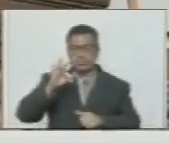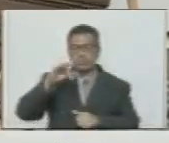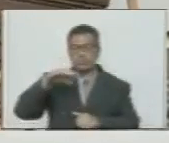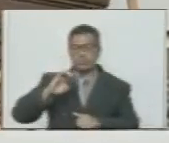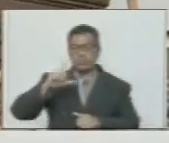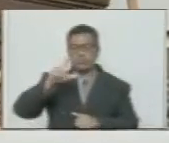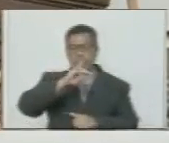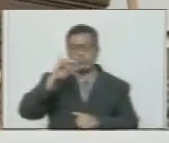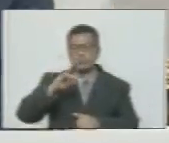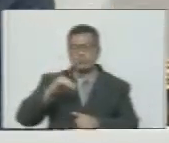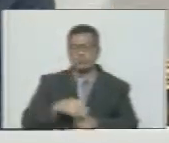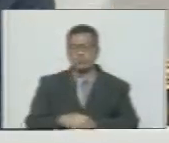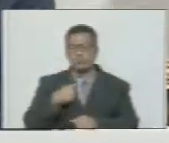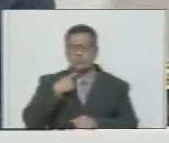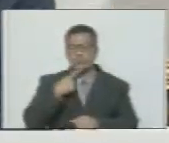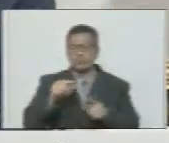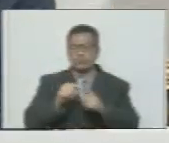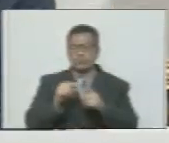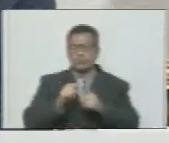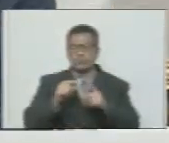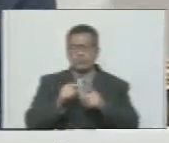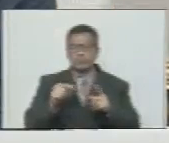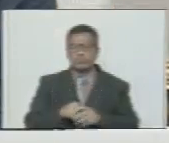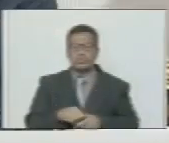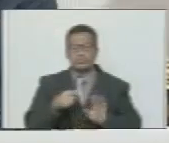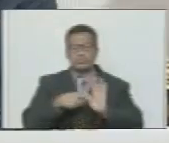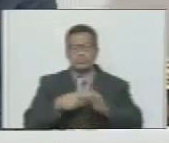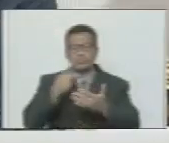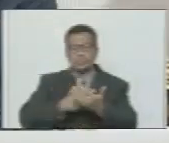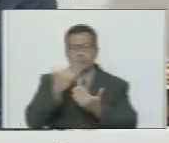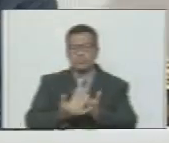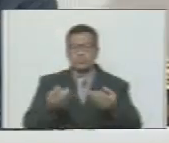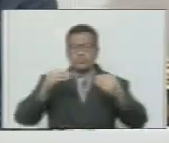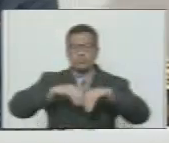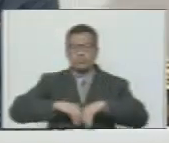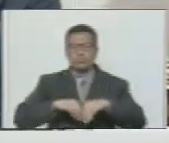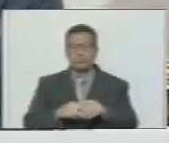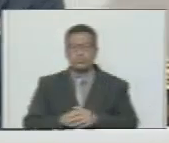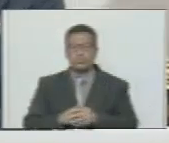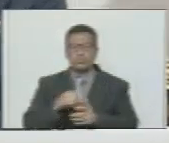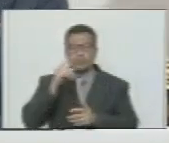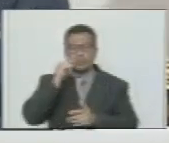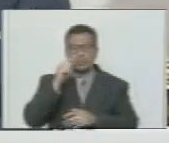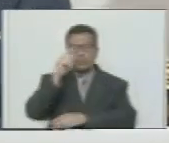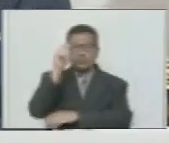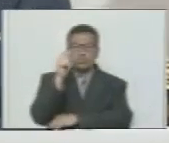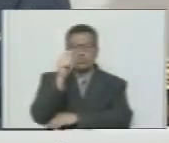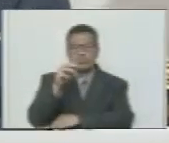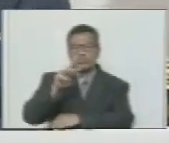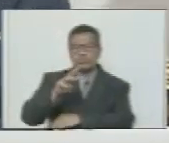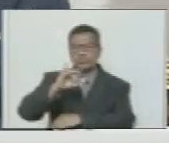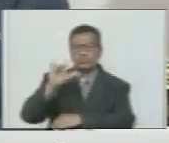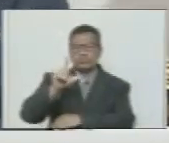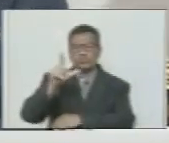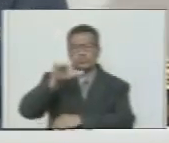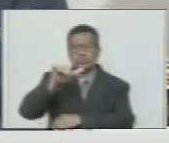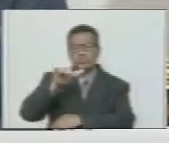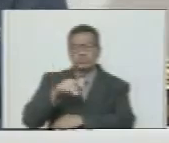Félix Rivas. Es todo, ciudadano presidente. Voy a dejar en el derecho de palabra para que presente el proyecto de acuerdo al ciudadano diputado